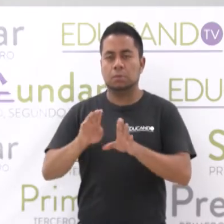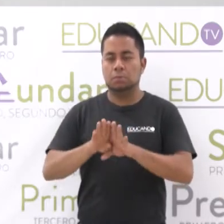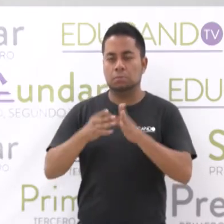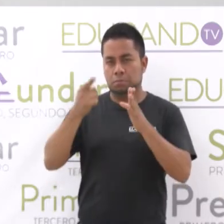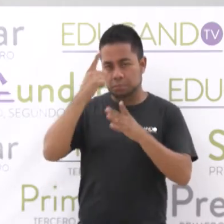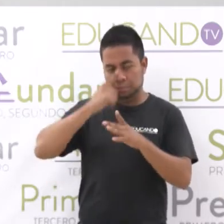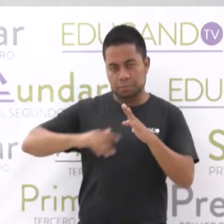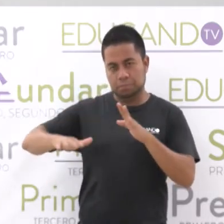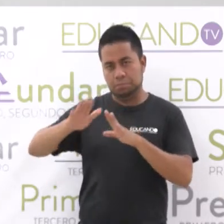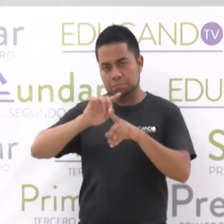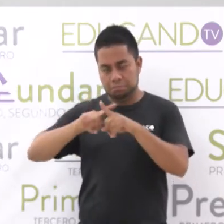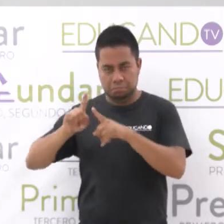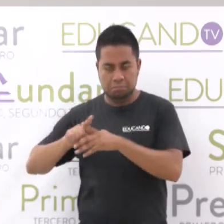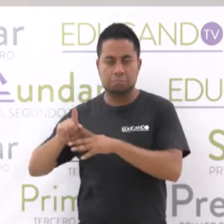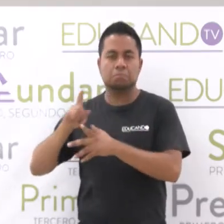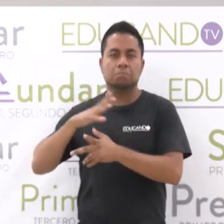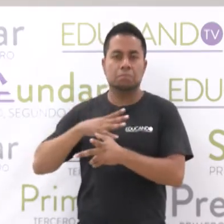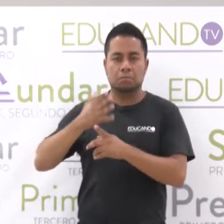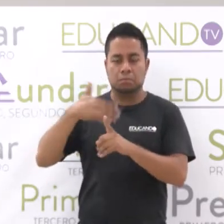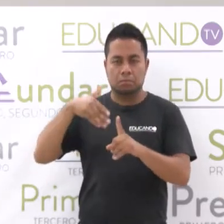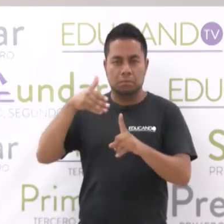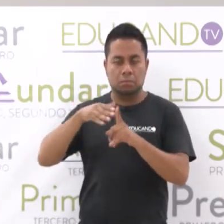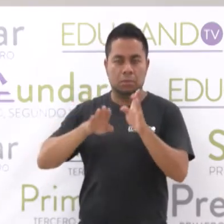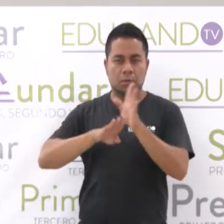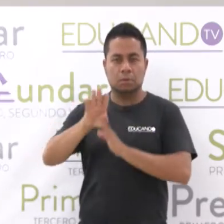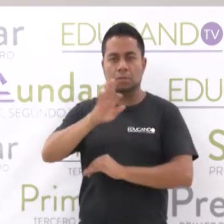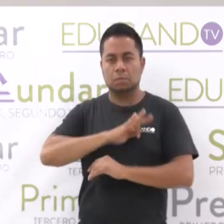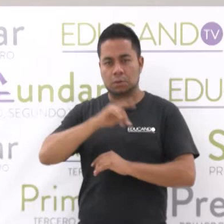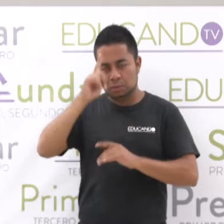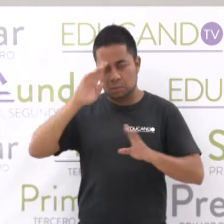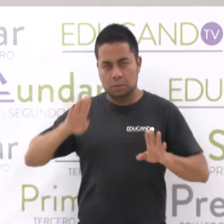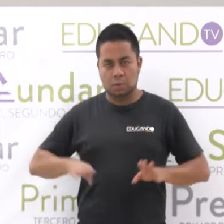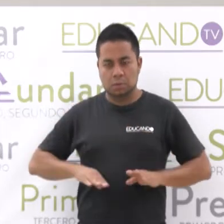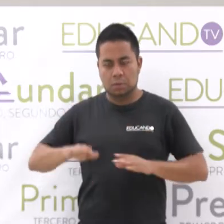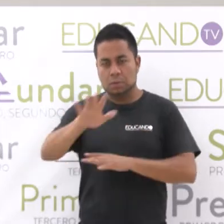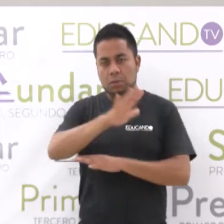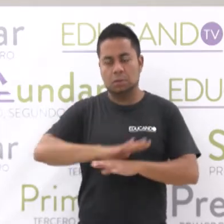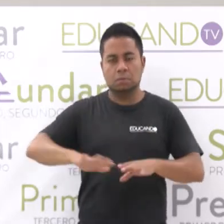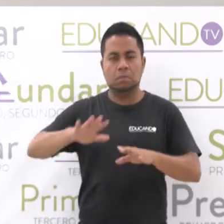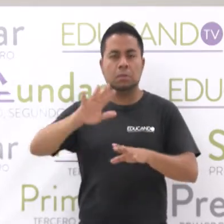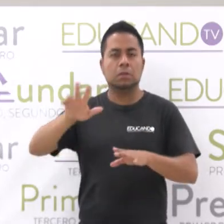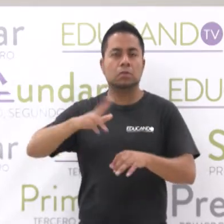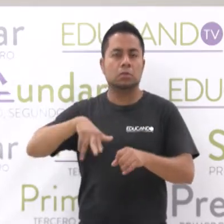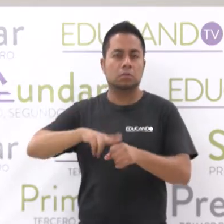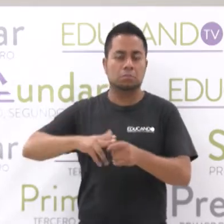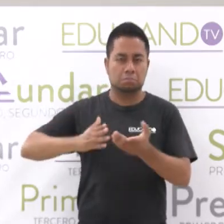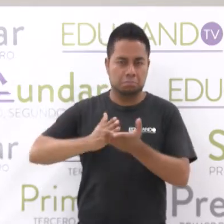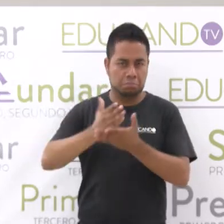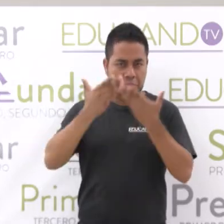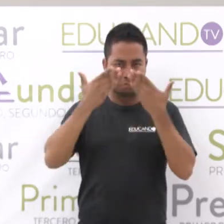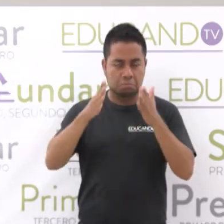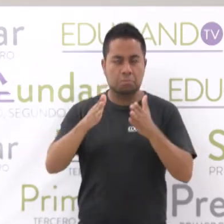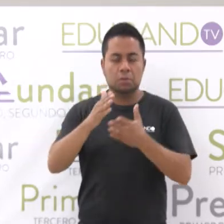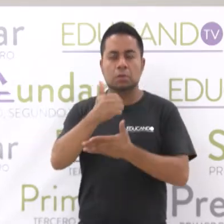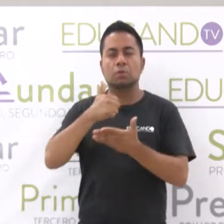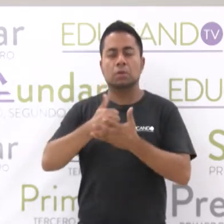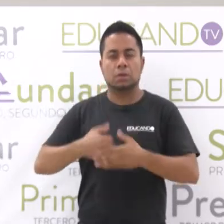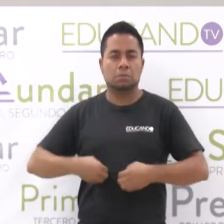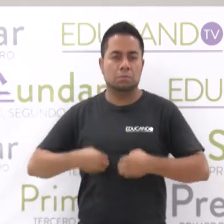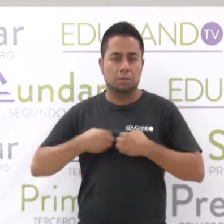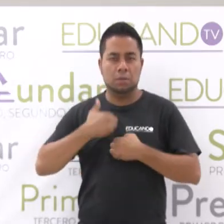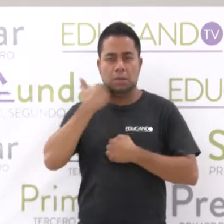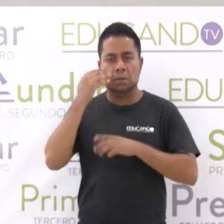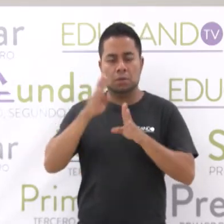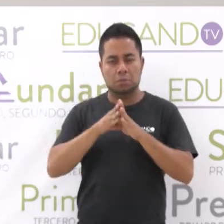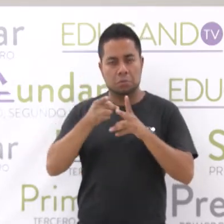base de operaciones, buscando potencializar su carácter de espacio público. Ciudad Viva